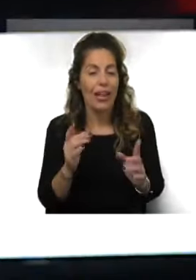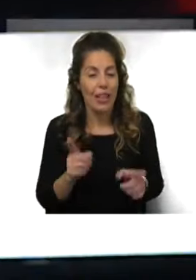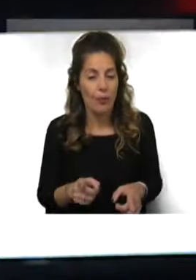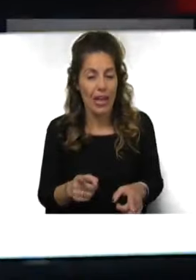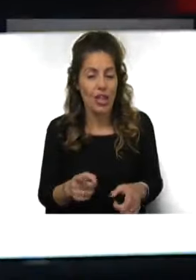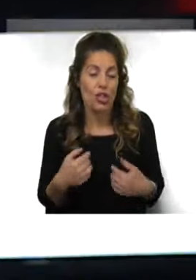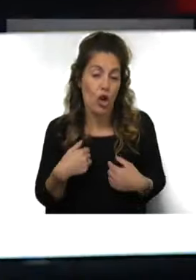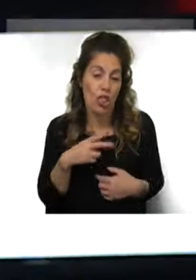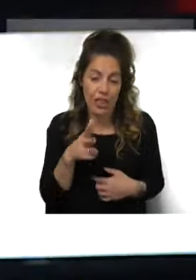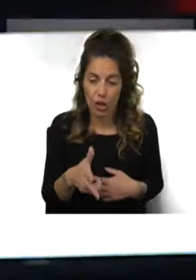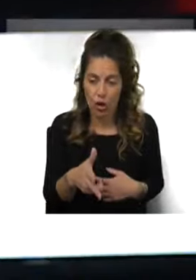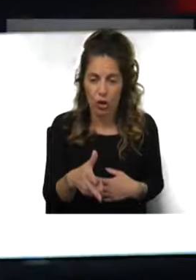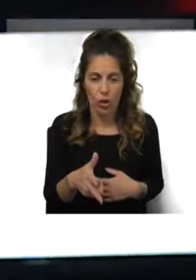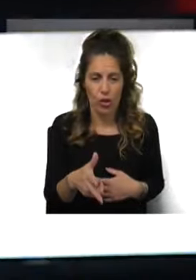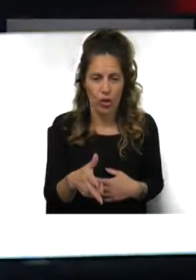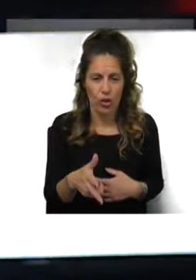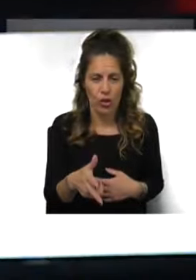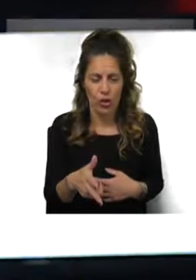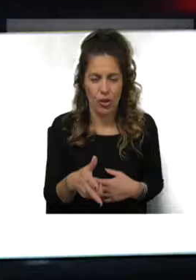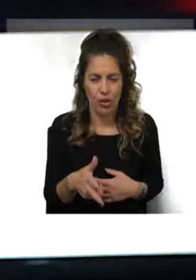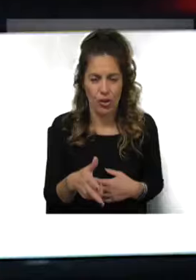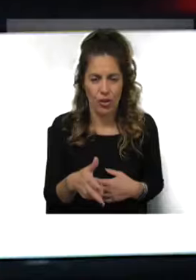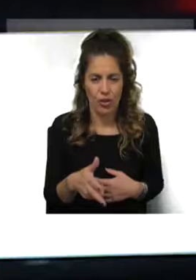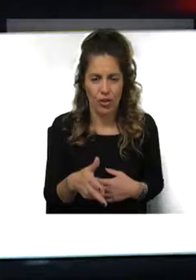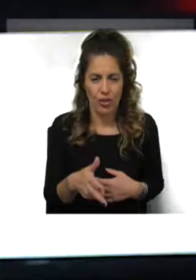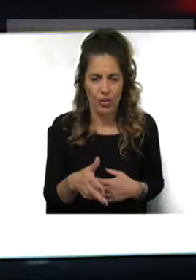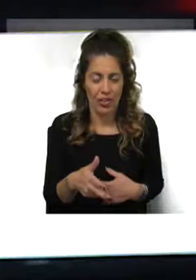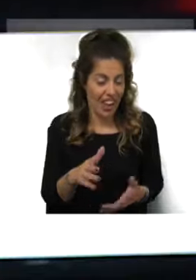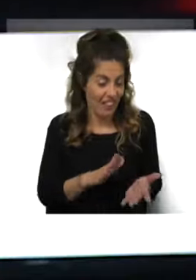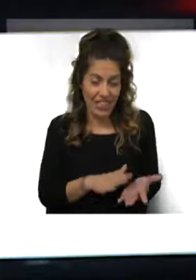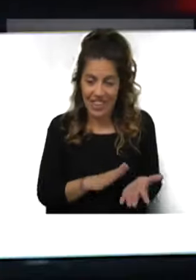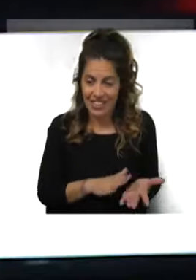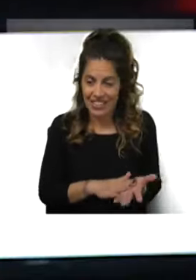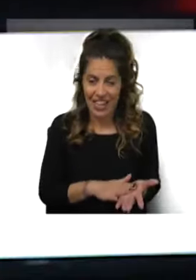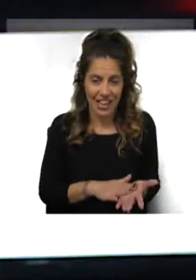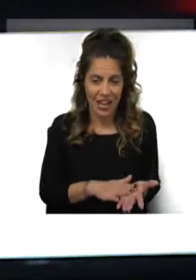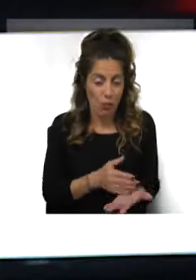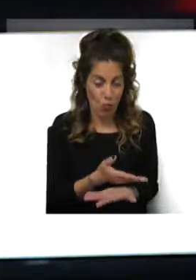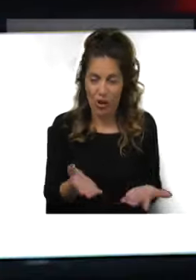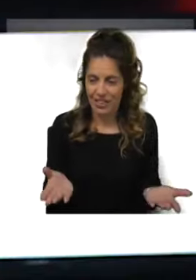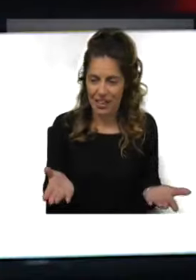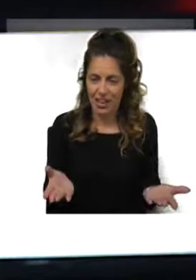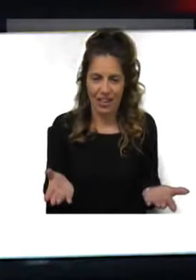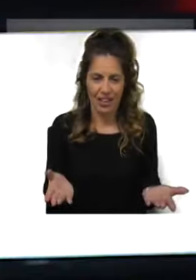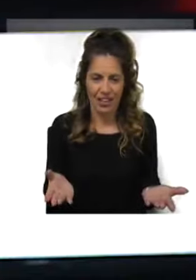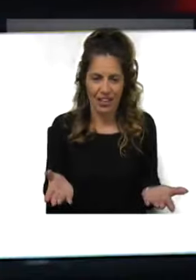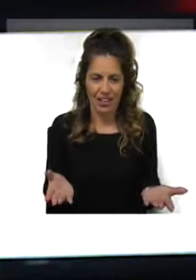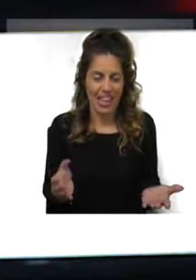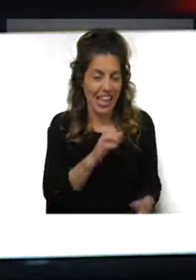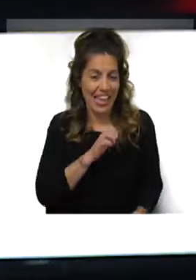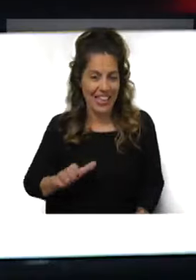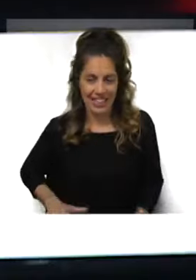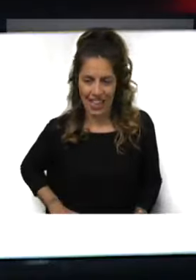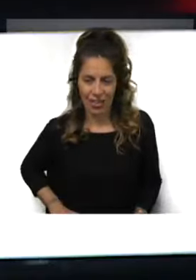siguiente que es la la evidencia empírica muestra que el